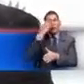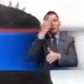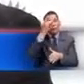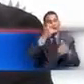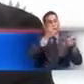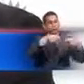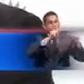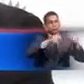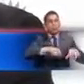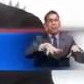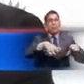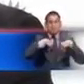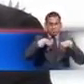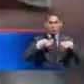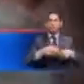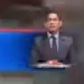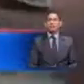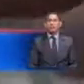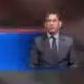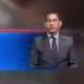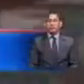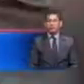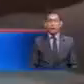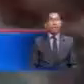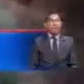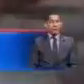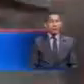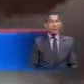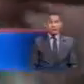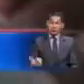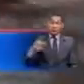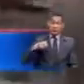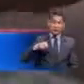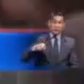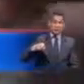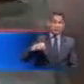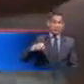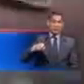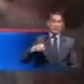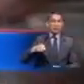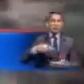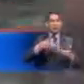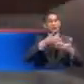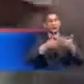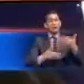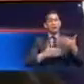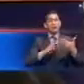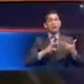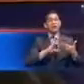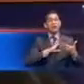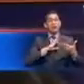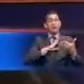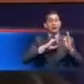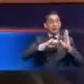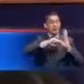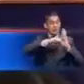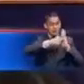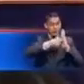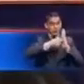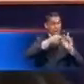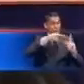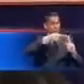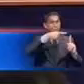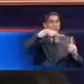gerente general de dicha constructora y se libró del pago de la glosa gracias al informe del fiscalizador. Carlos Polit, para